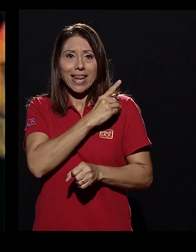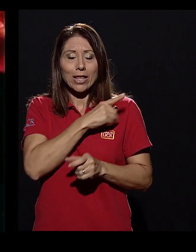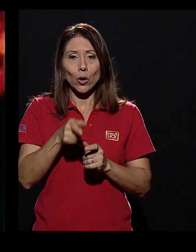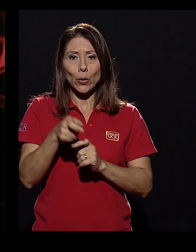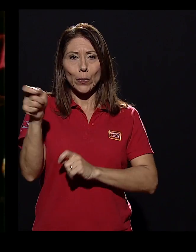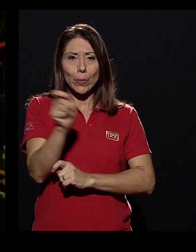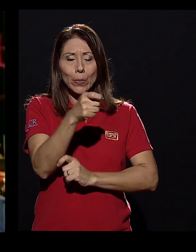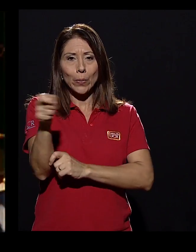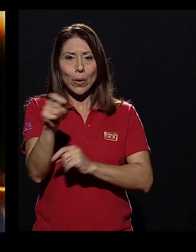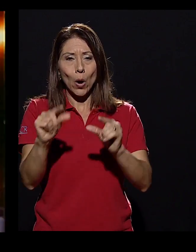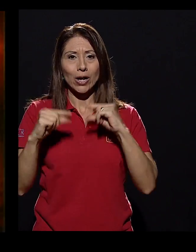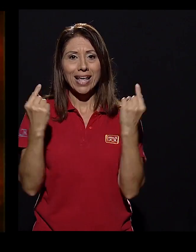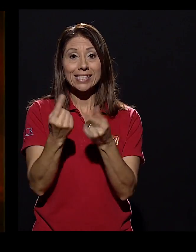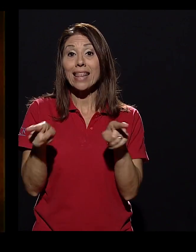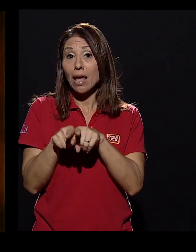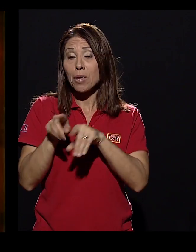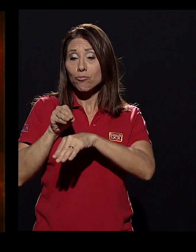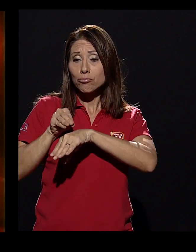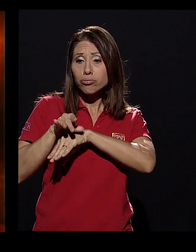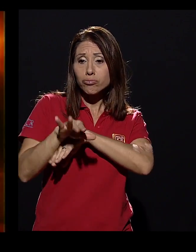representó una influencia para Steven.